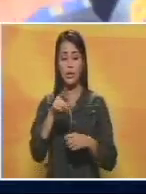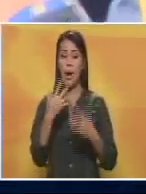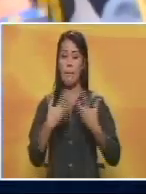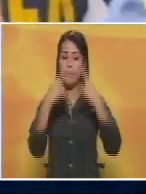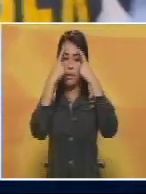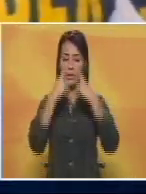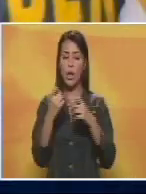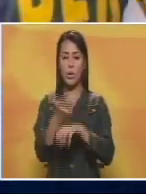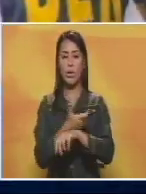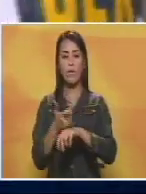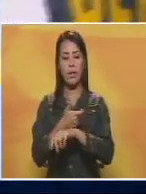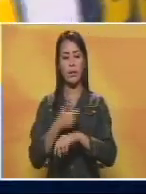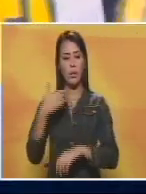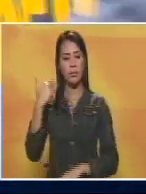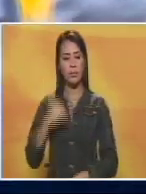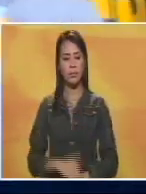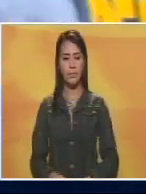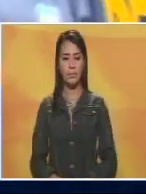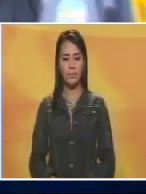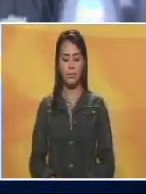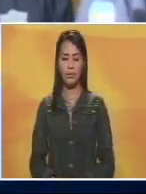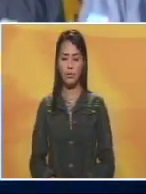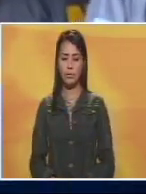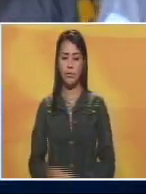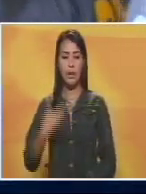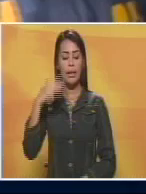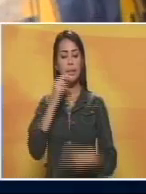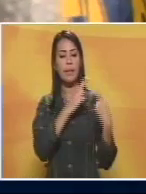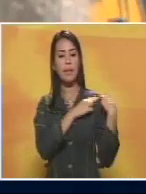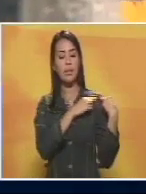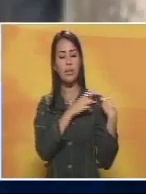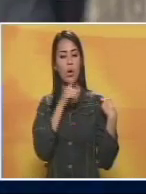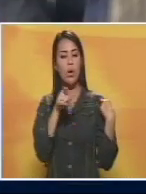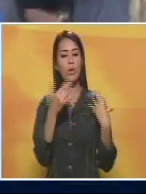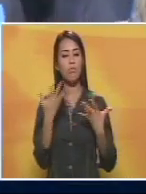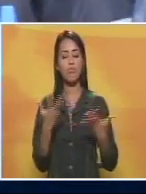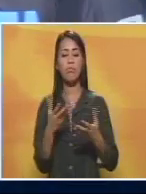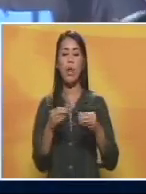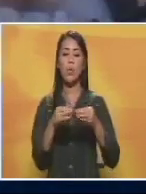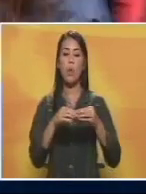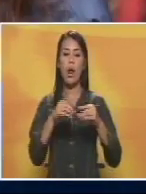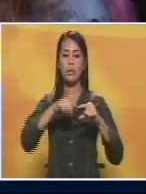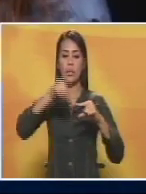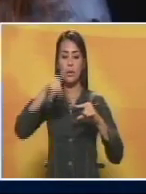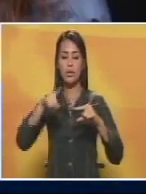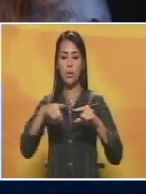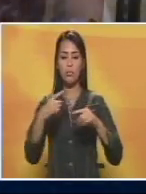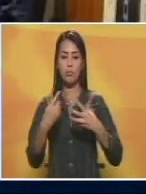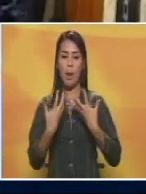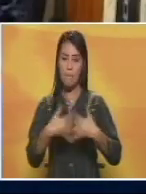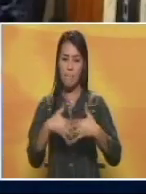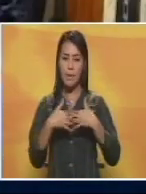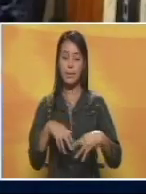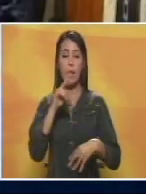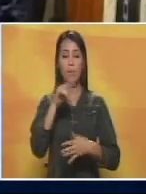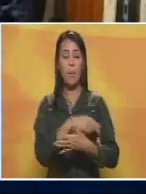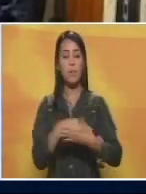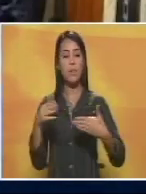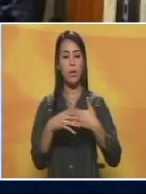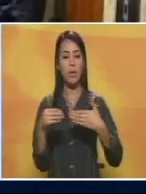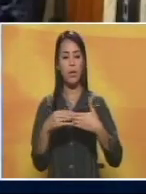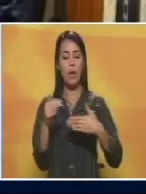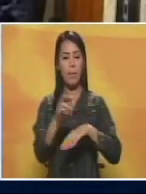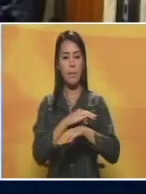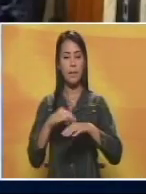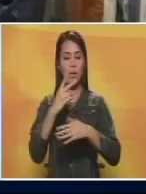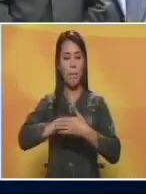los gobiernos kirchneristas. El exdirector ejecutivo de una central hidroeléctrica habría entregado casi $2 millones al